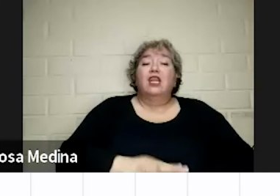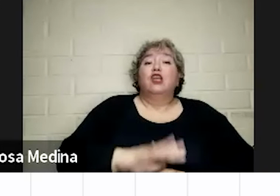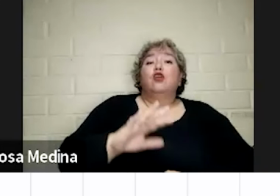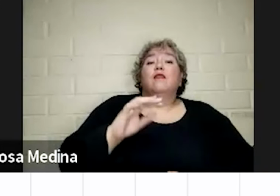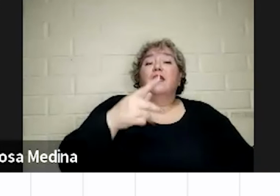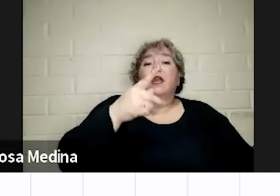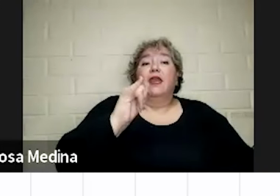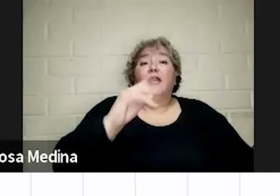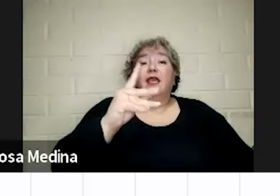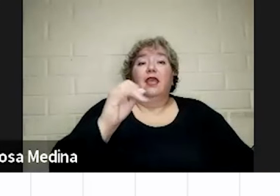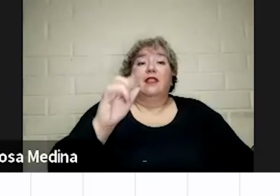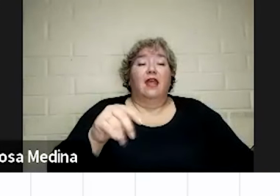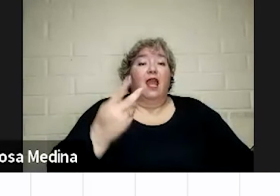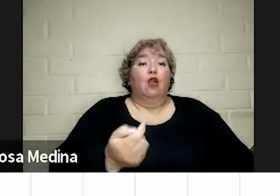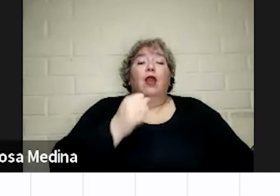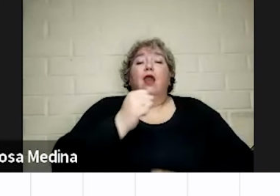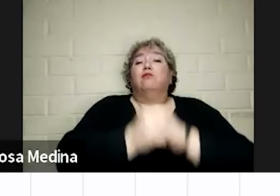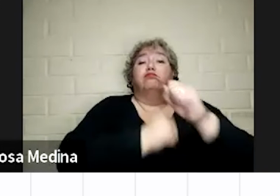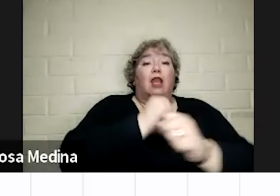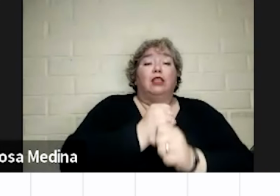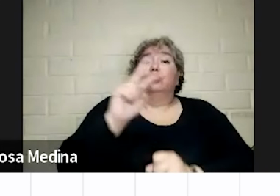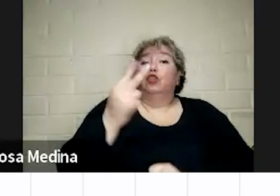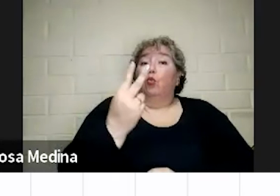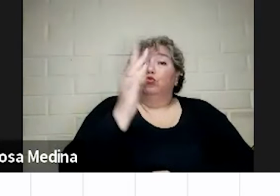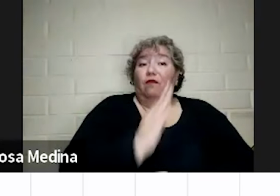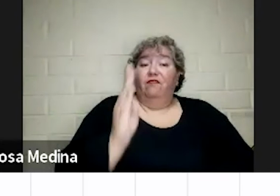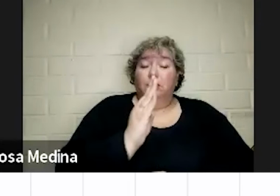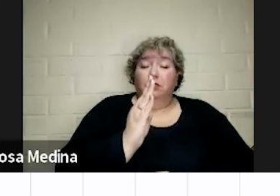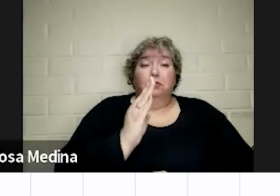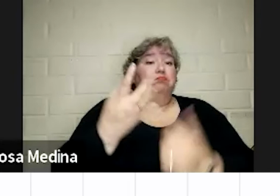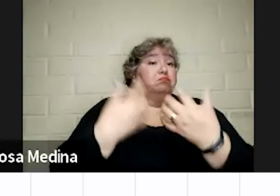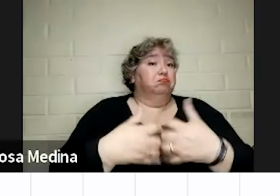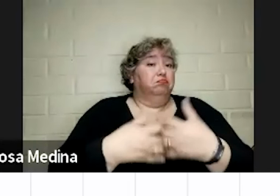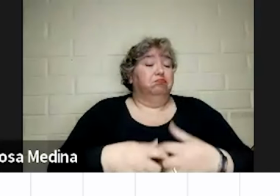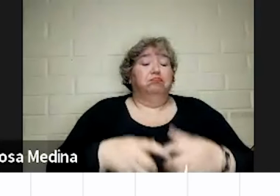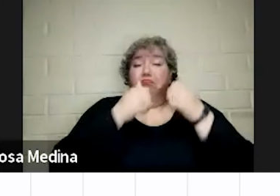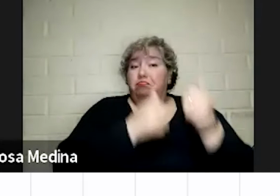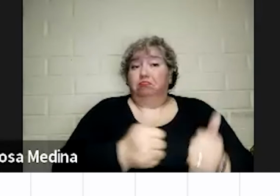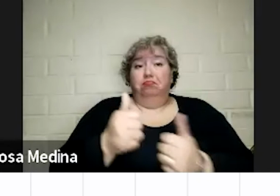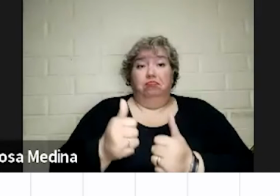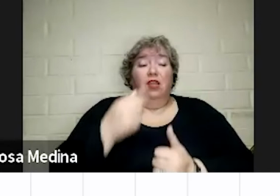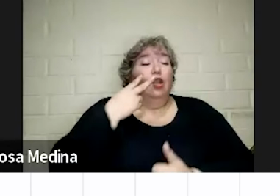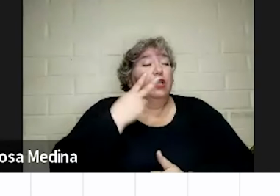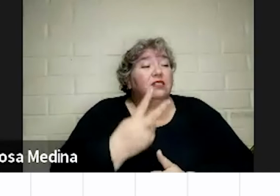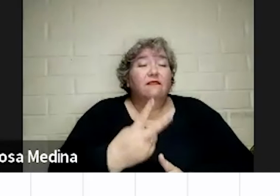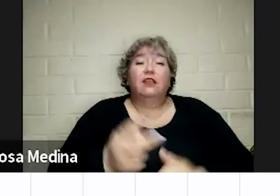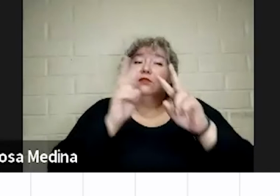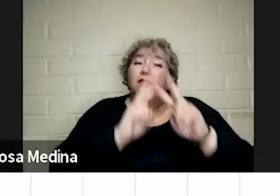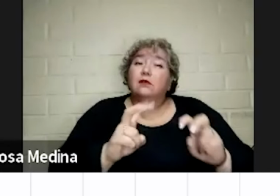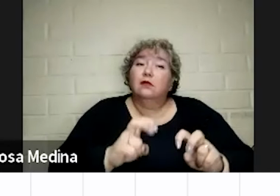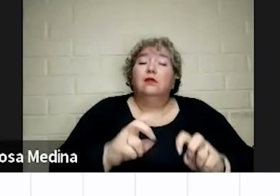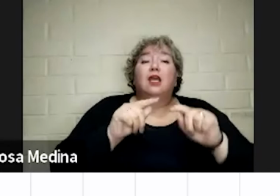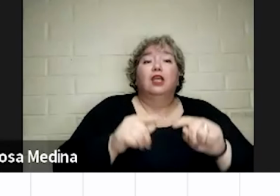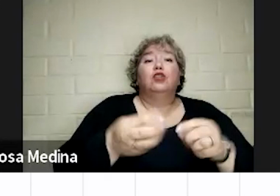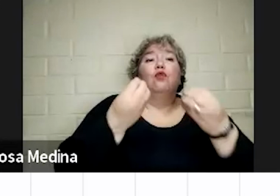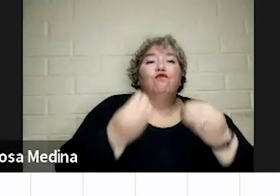estamos haciendo con niños de segundo, los mismos juegos adaptados y han funcionado muy bien. Lo que se ha visto en investigación es que hay buen impacto de juegos de